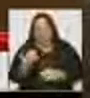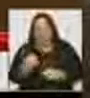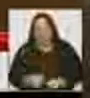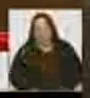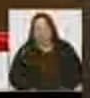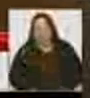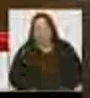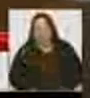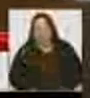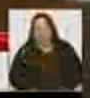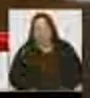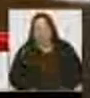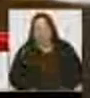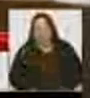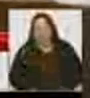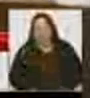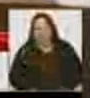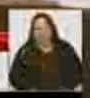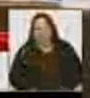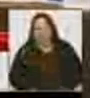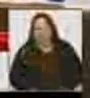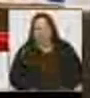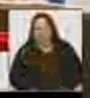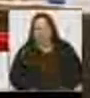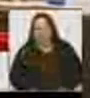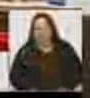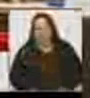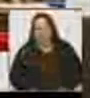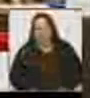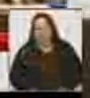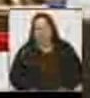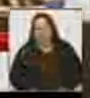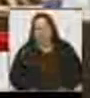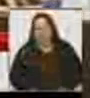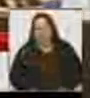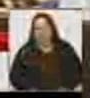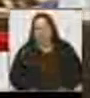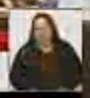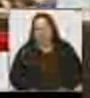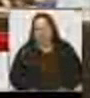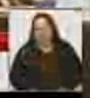podrían retirar sus aportes de la AFP para... No, entonces,